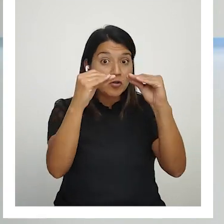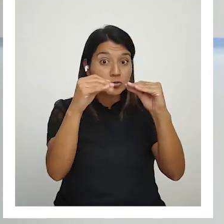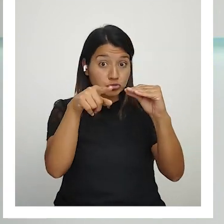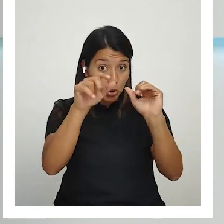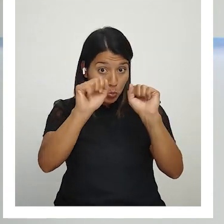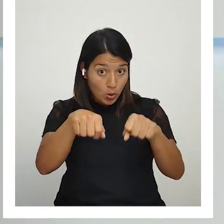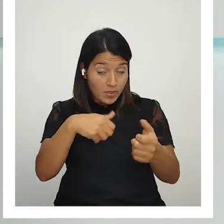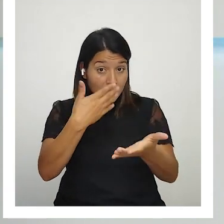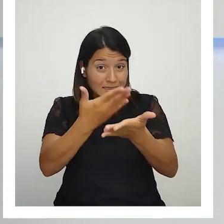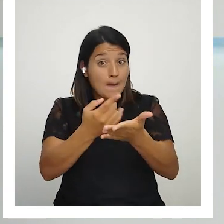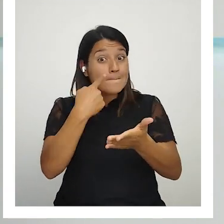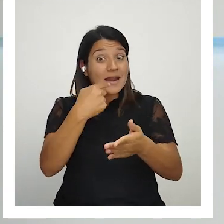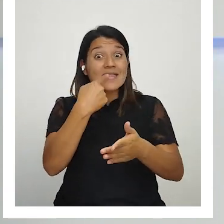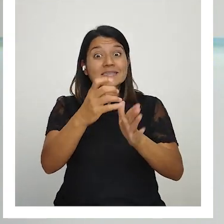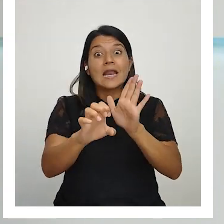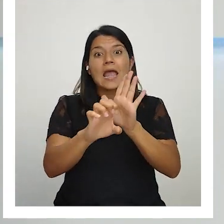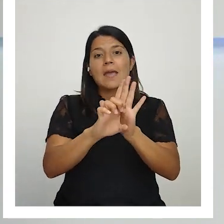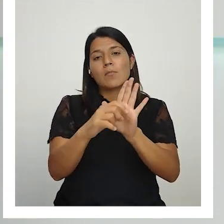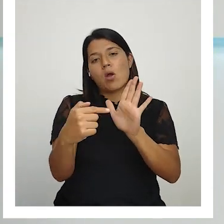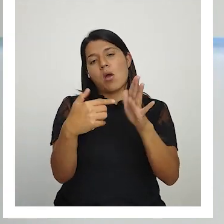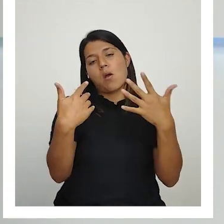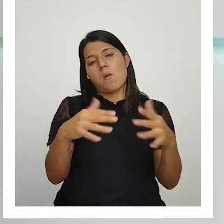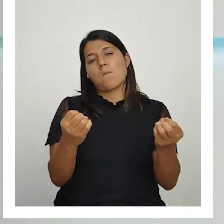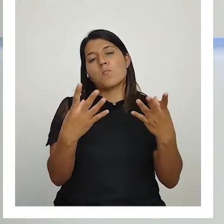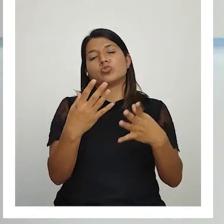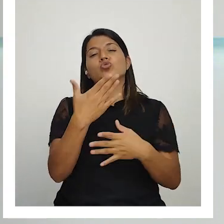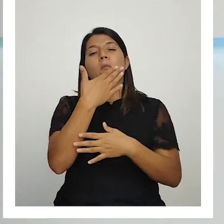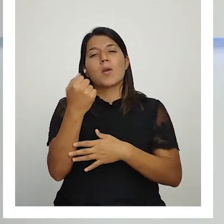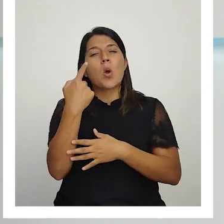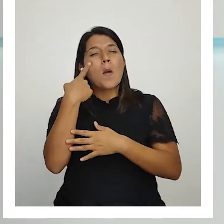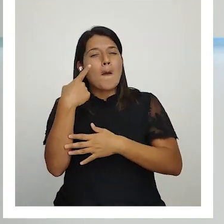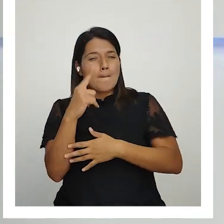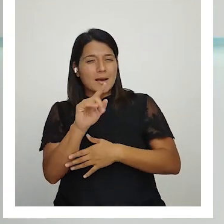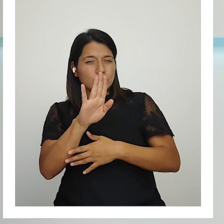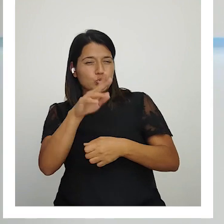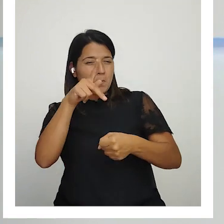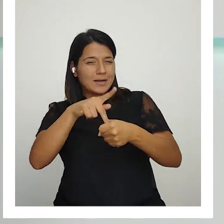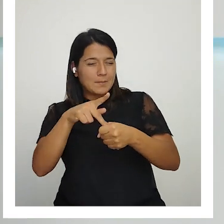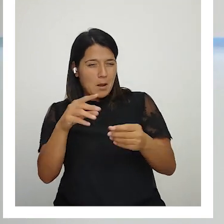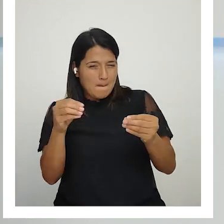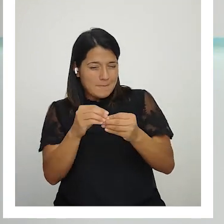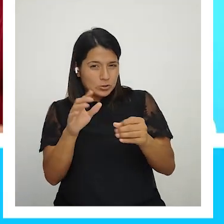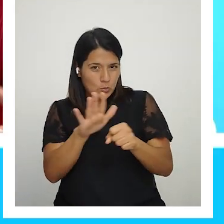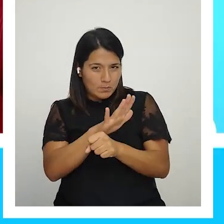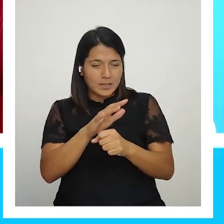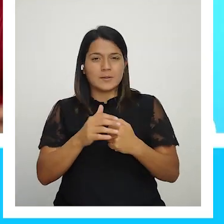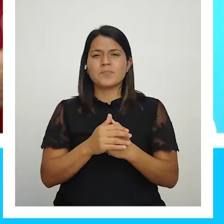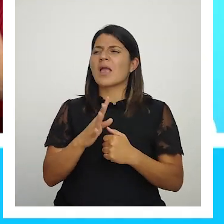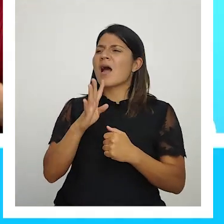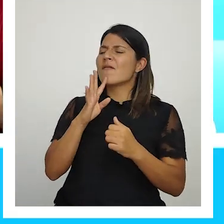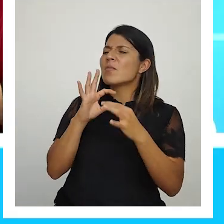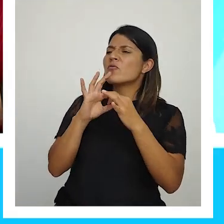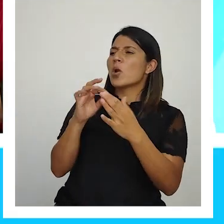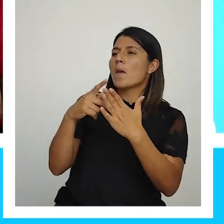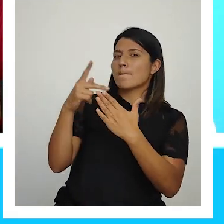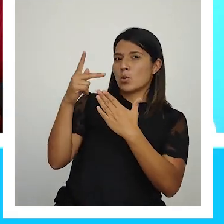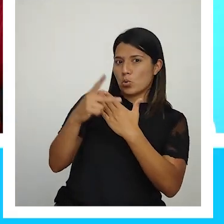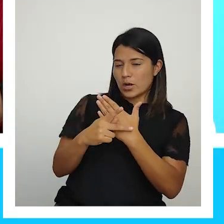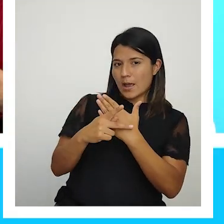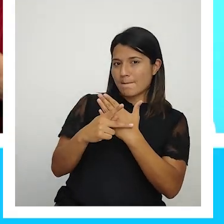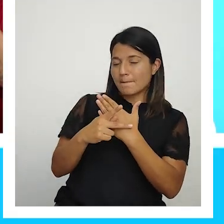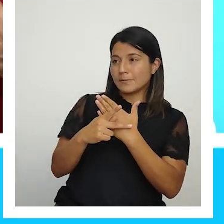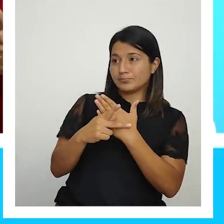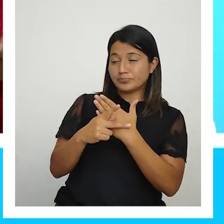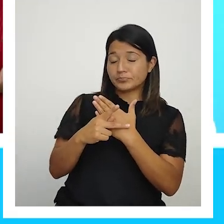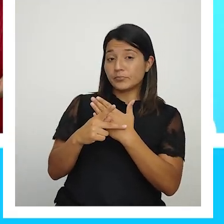ejemplificar, es mucho mejor en realidad para que la aplicación vaya más sólida. Hablemos un poco de los programas que se